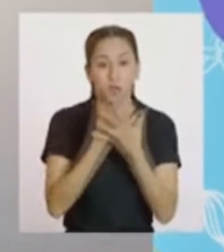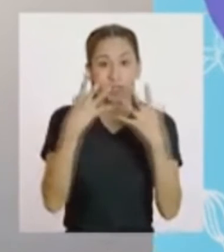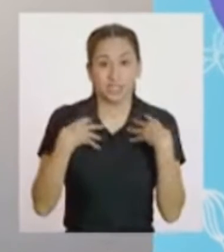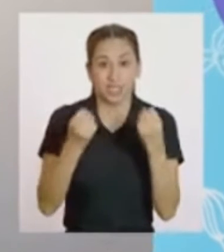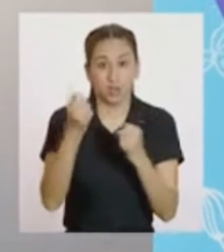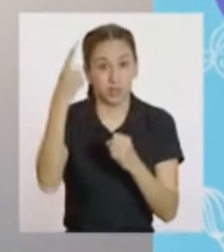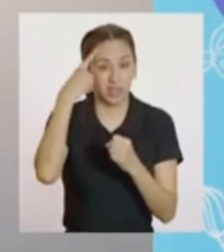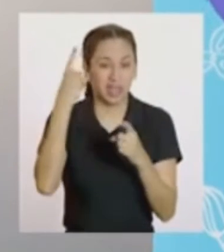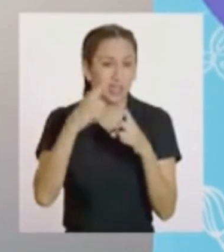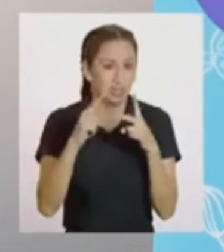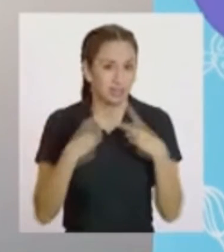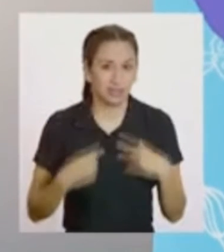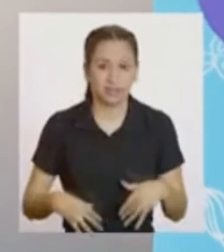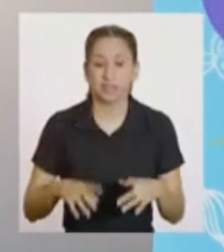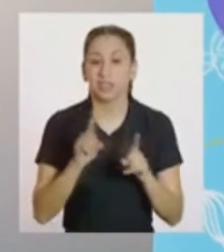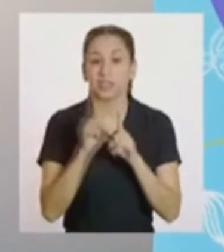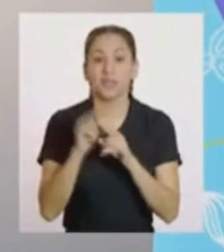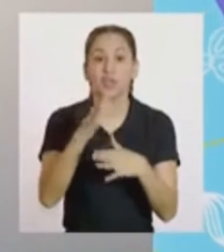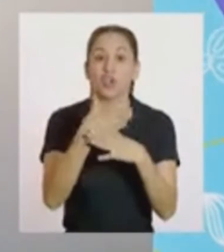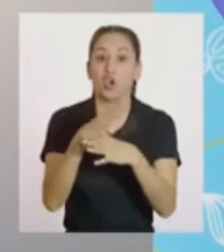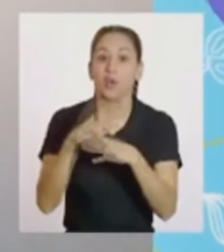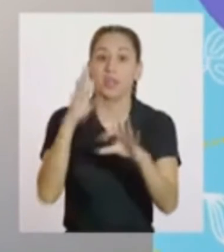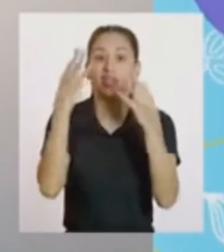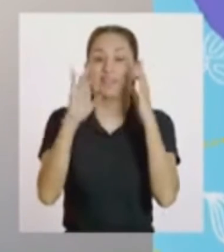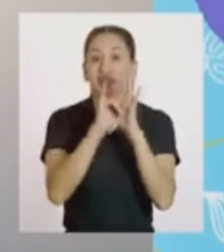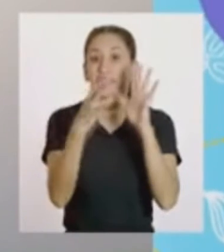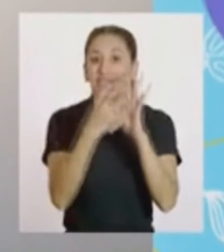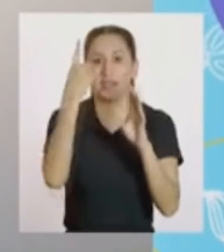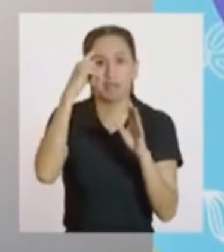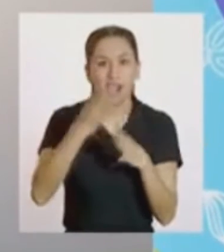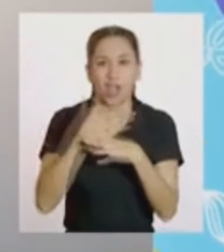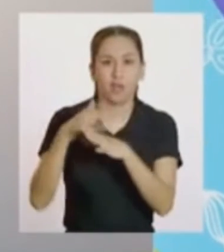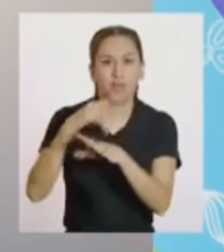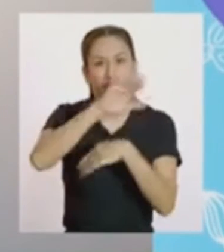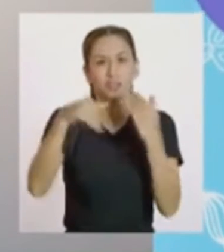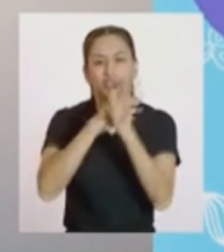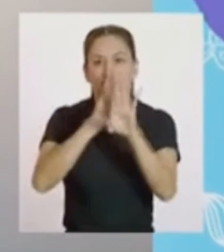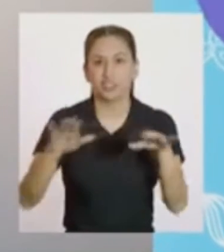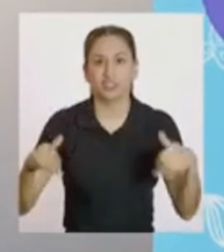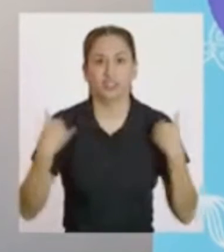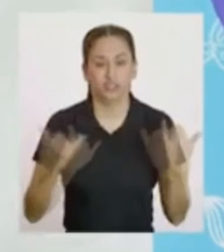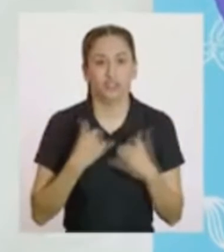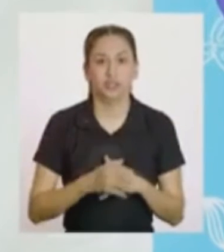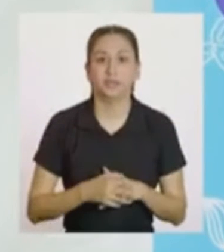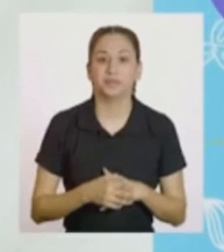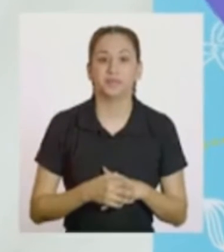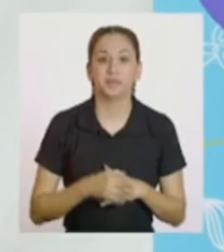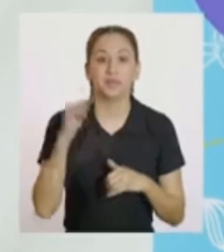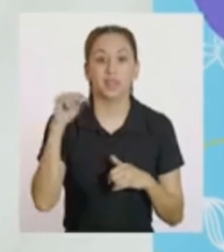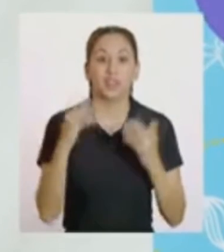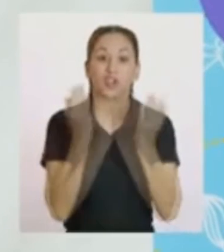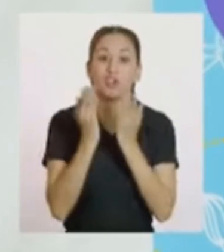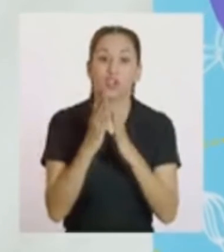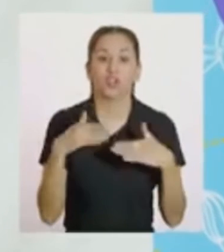mental, etc. Y luego compartirlo en las redes sociales para que llegue a todos los niños, niñas y adolescentes. En nuestra